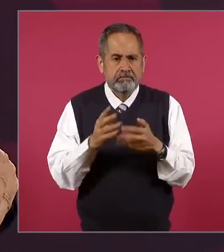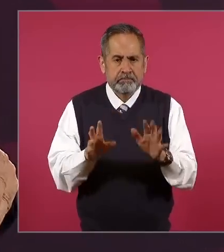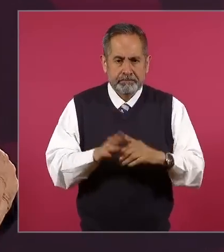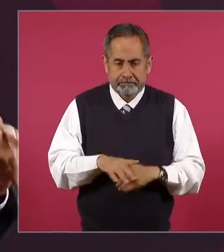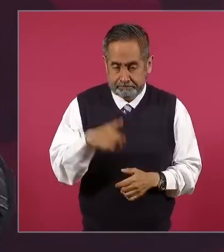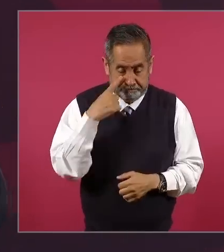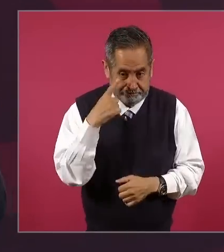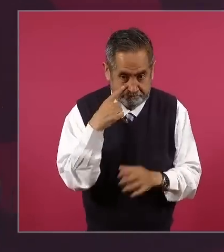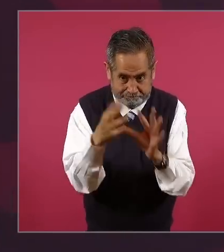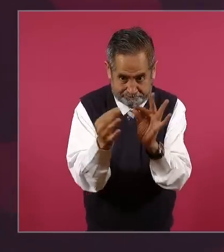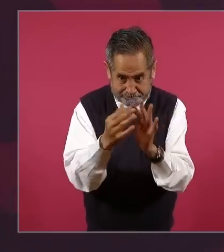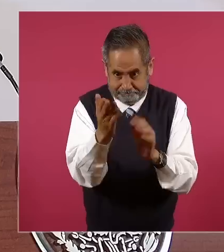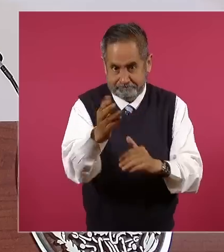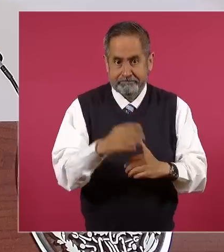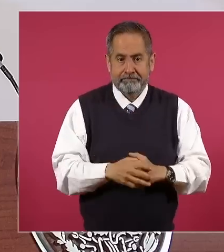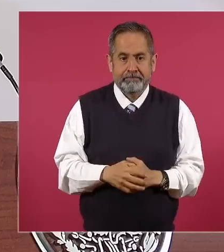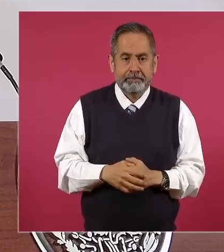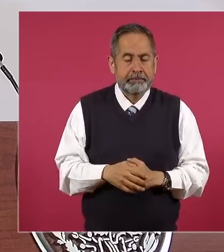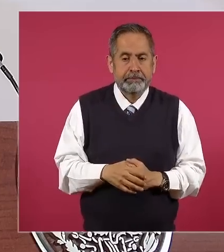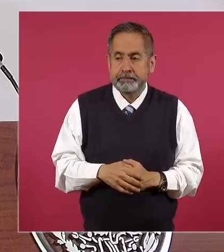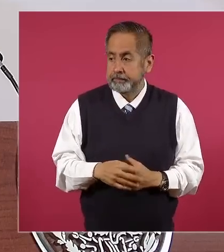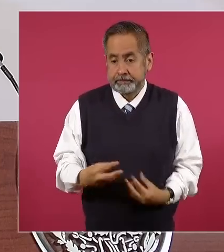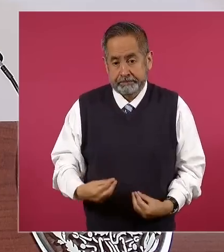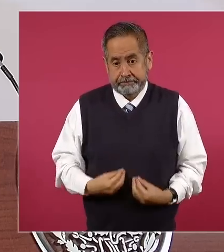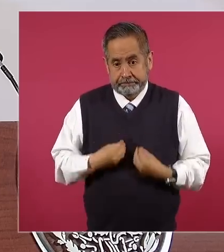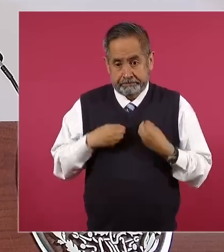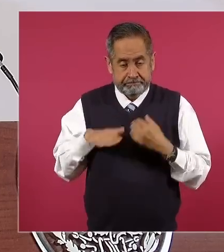Mire, en la vida